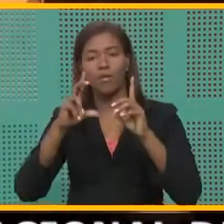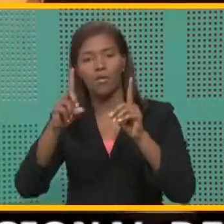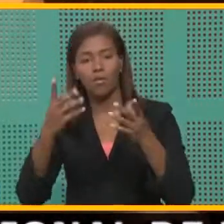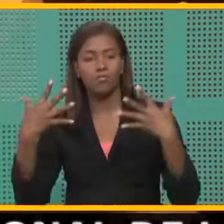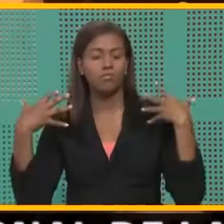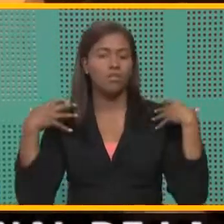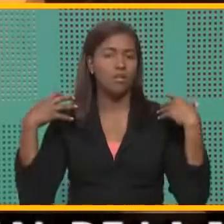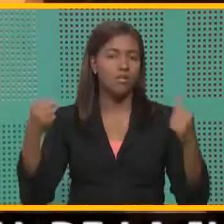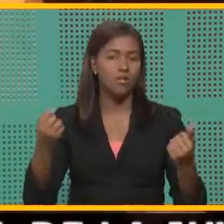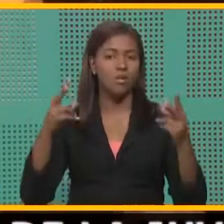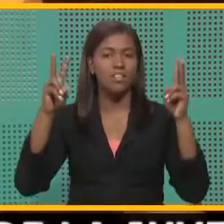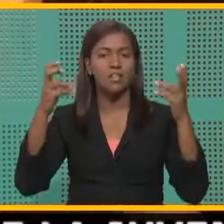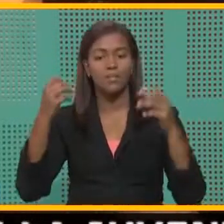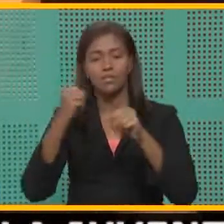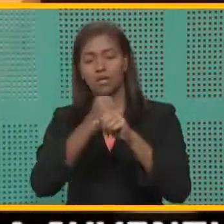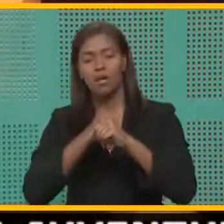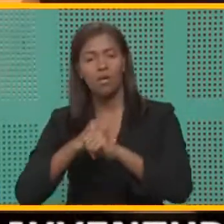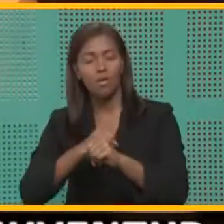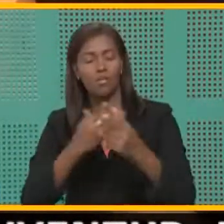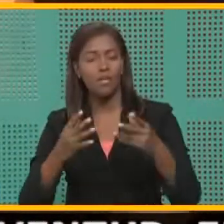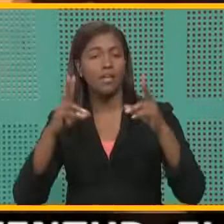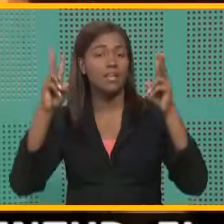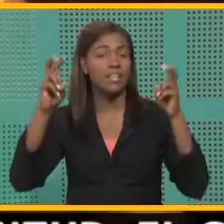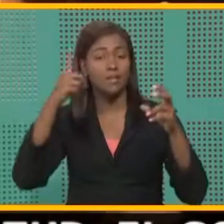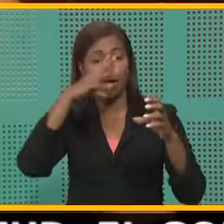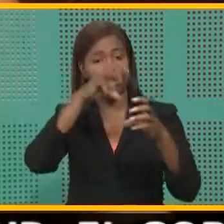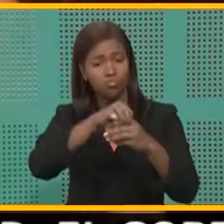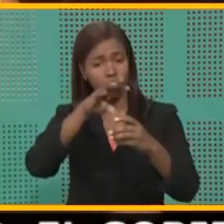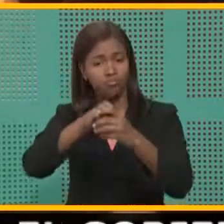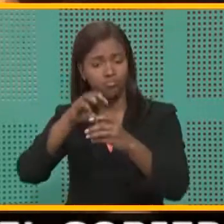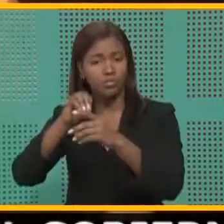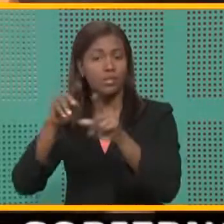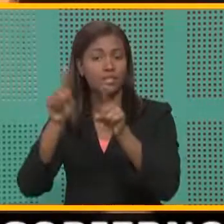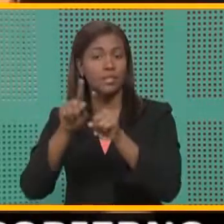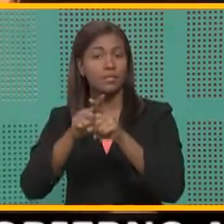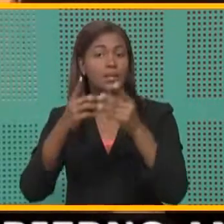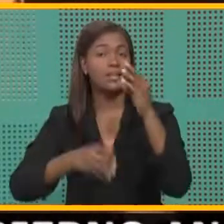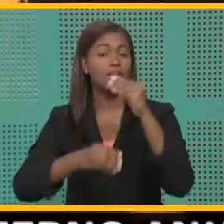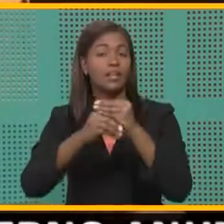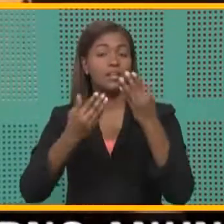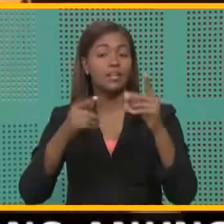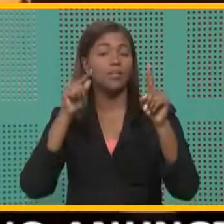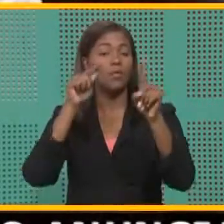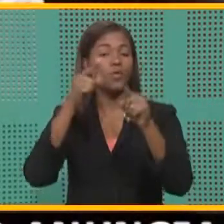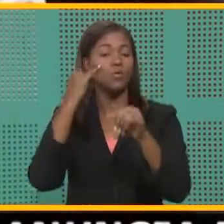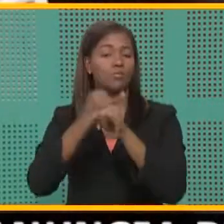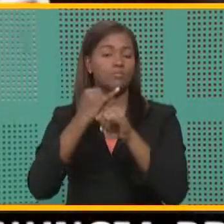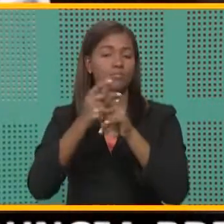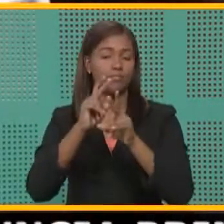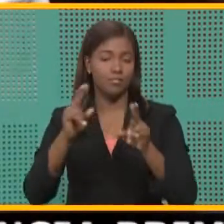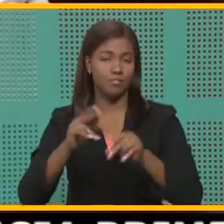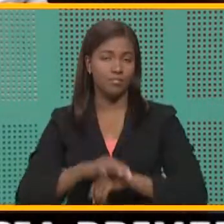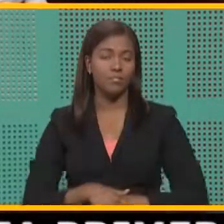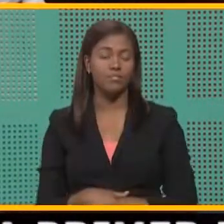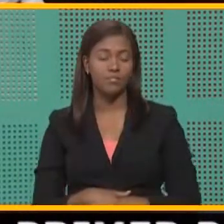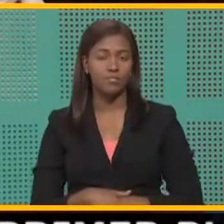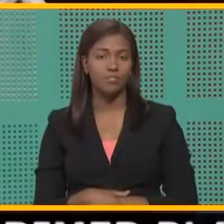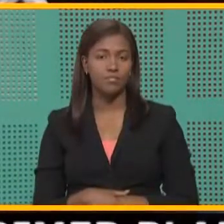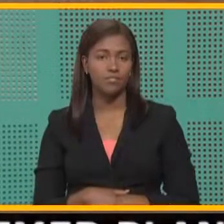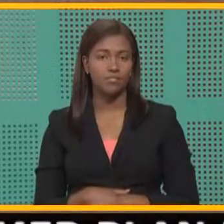de salud, el tema de seguridad, el tema de participación y además el eje de institucionalidad.